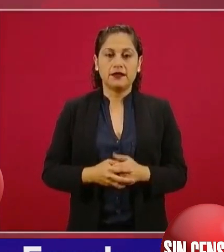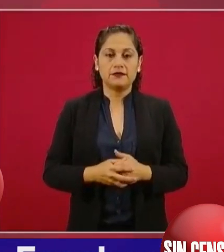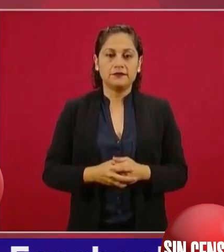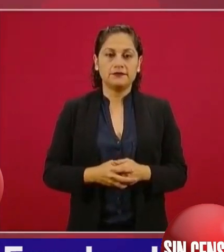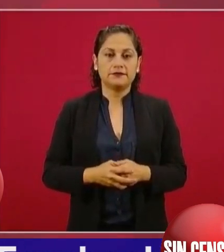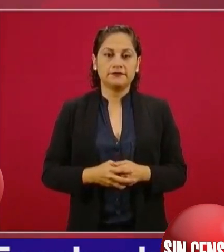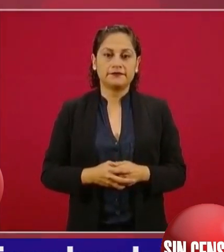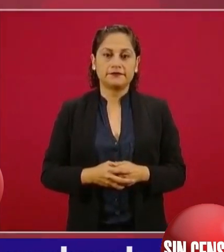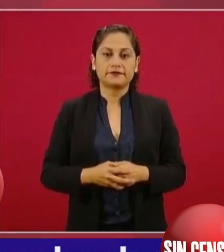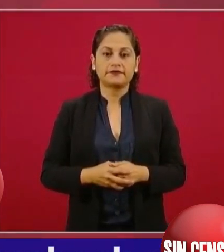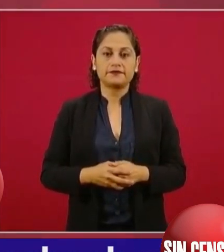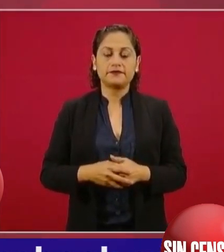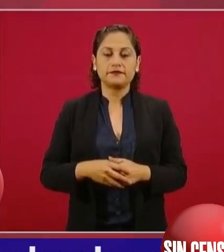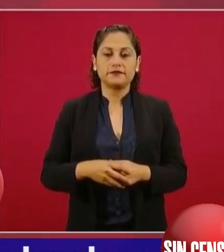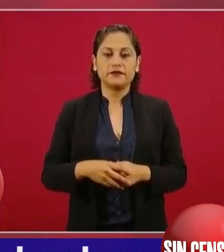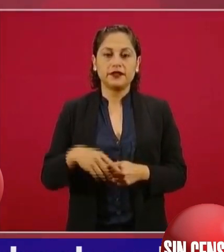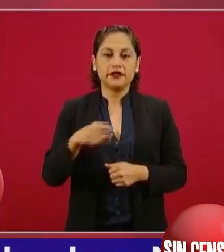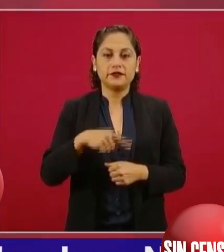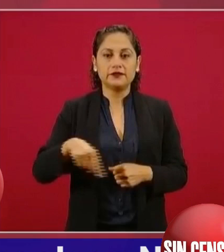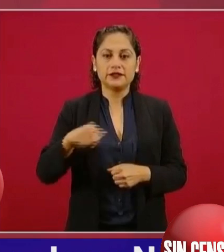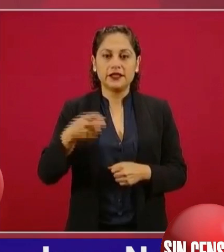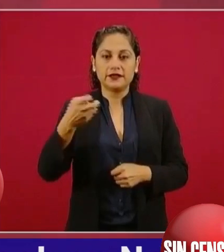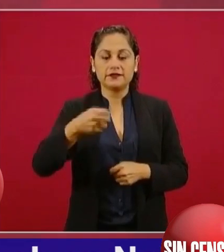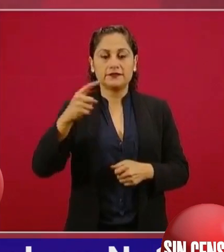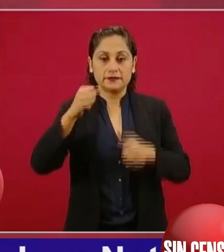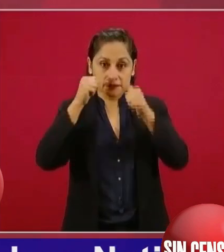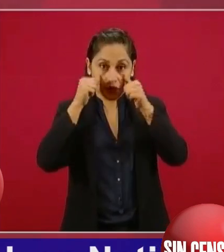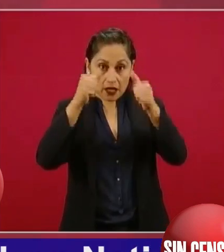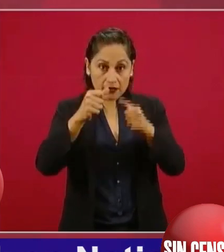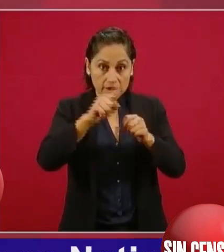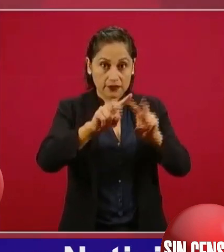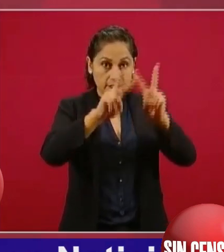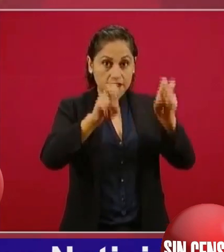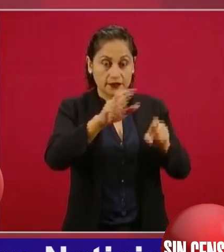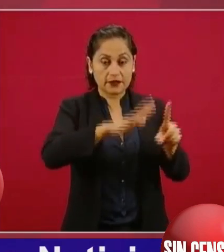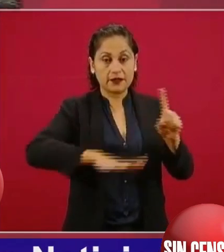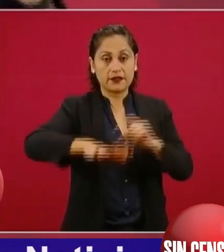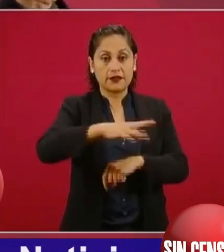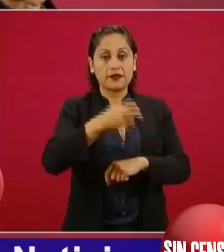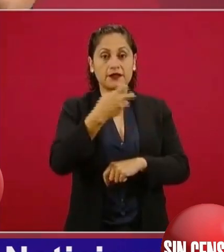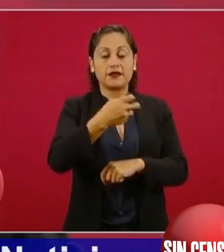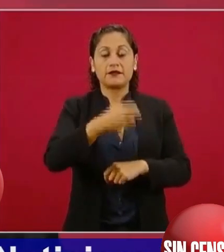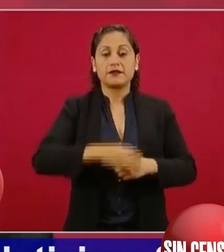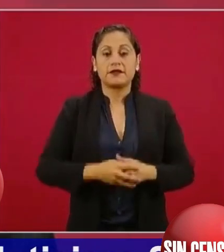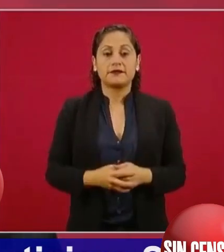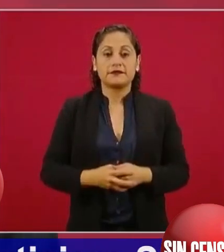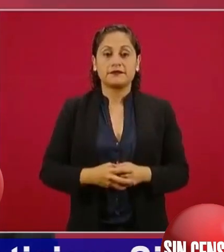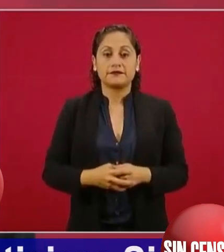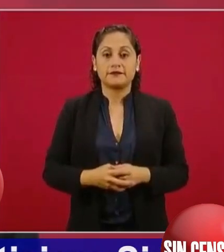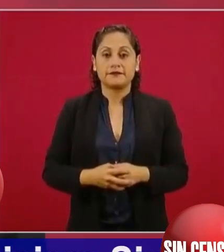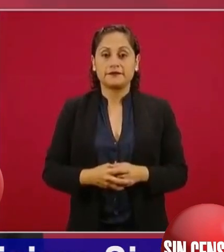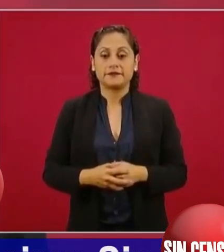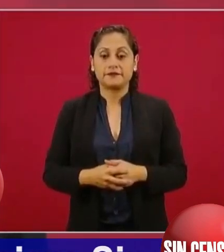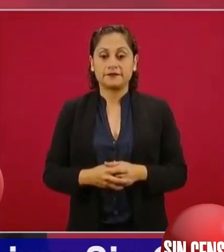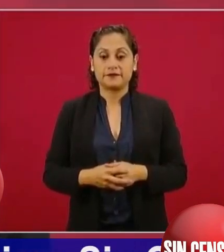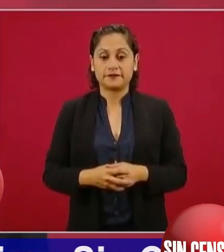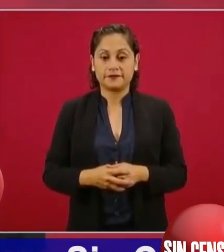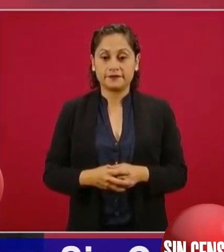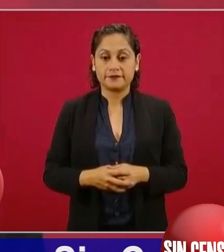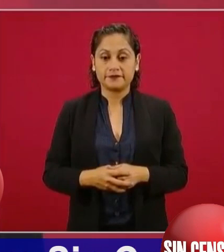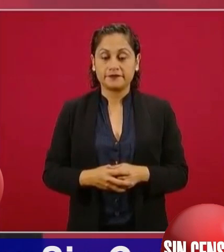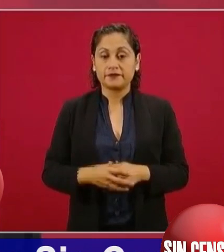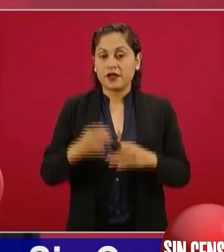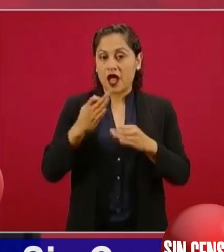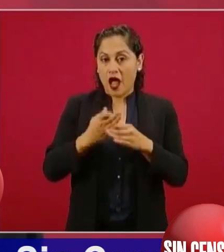entre los asuntos prioritarios del gobierno. O sea, aquí no es